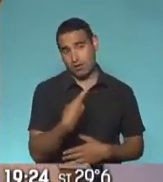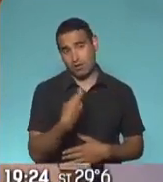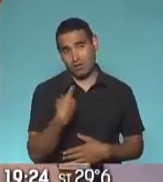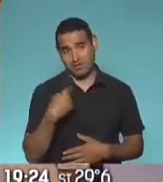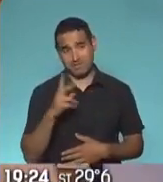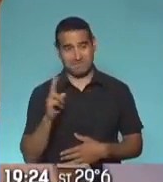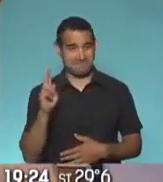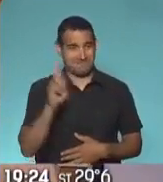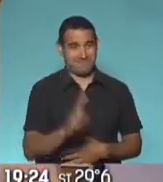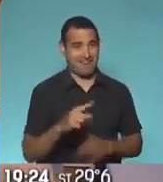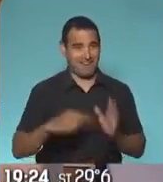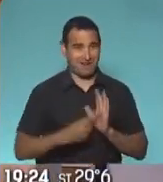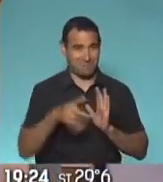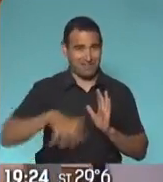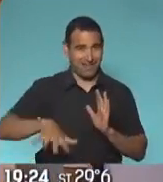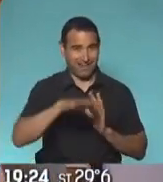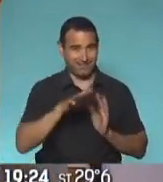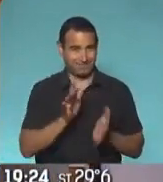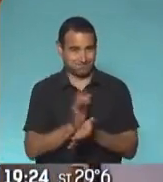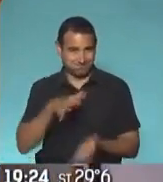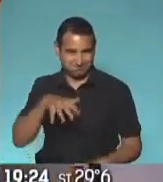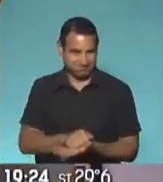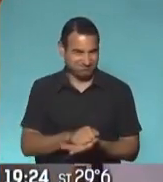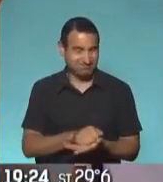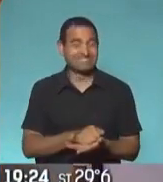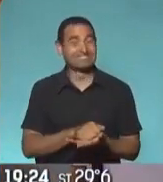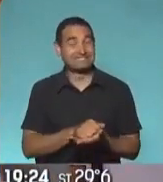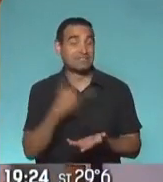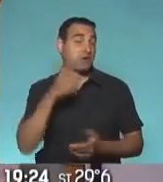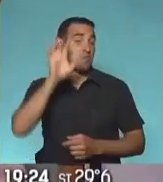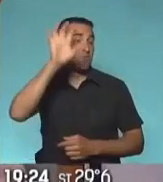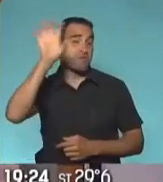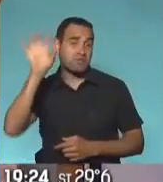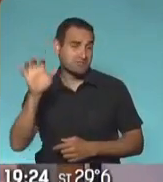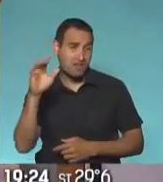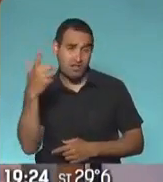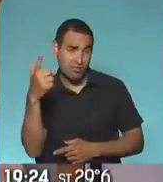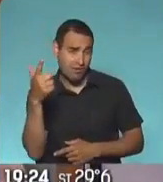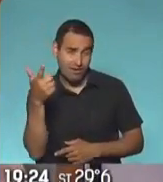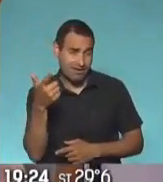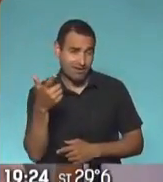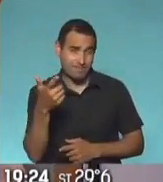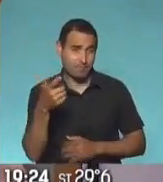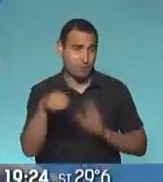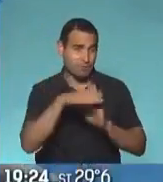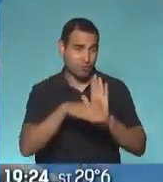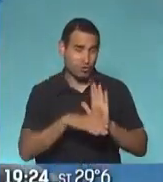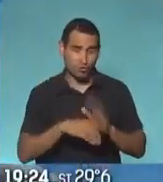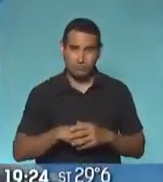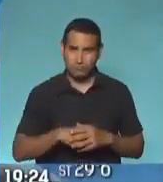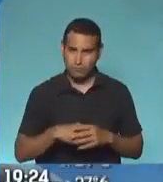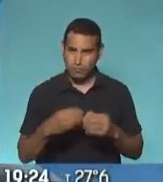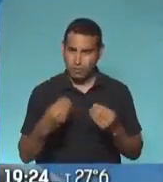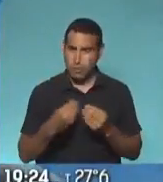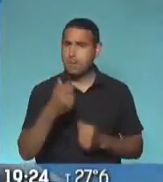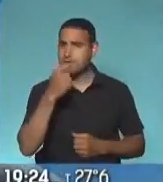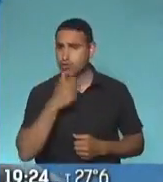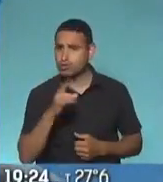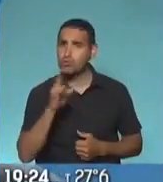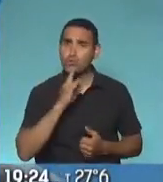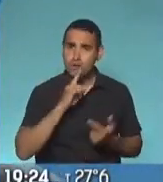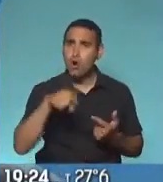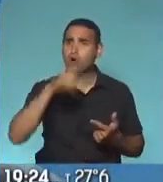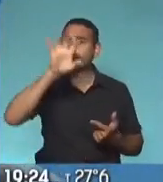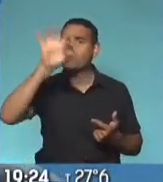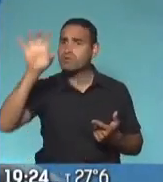invadiendo la capital federal. No, está muy bien. Y en nuestras respectivas provincias no existen protocolos. ¿Y son muchas, además de Mendoza y Tucumán, las provincias